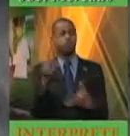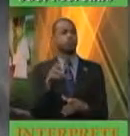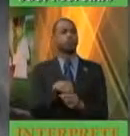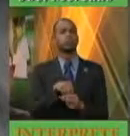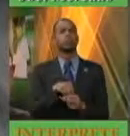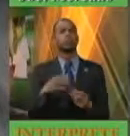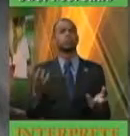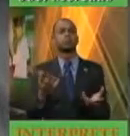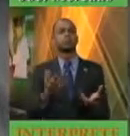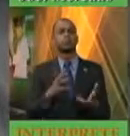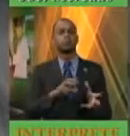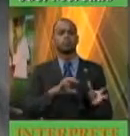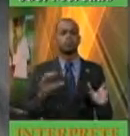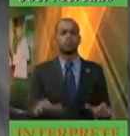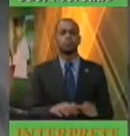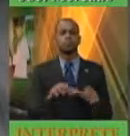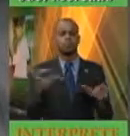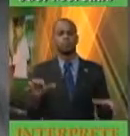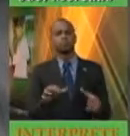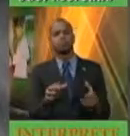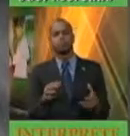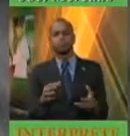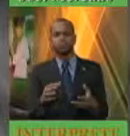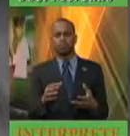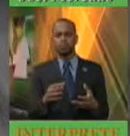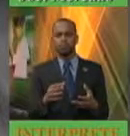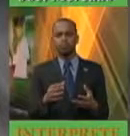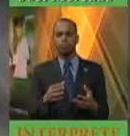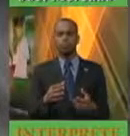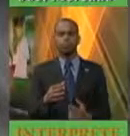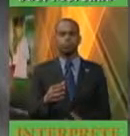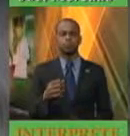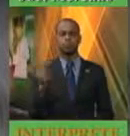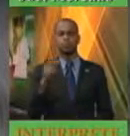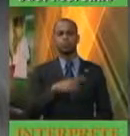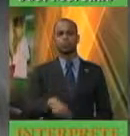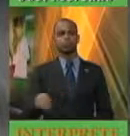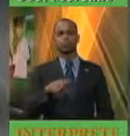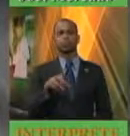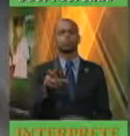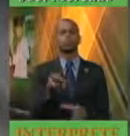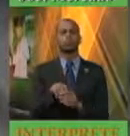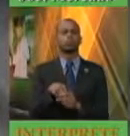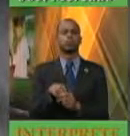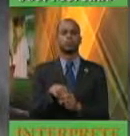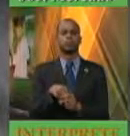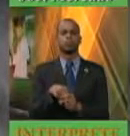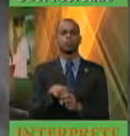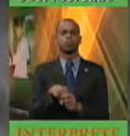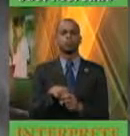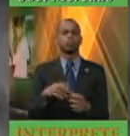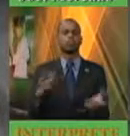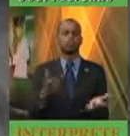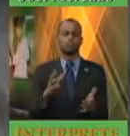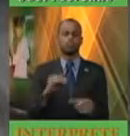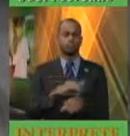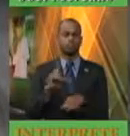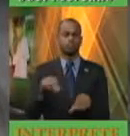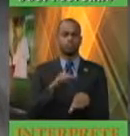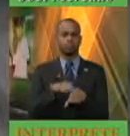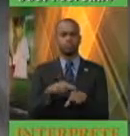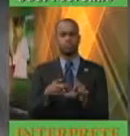producto, estas acciones, de unos cursos que auspició el